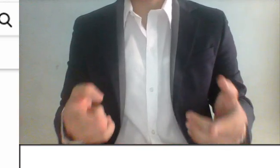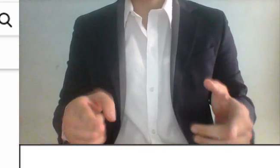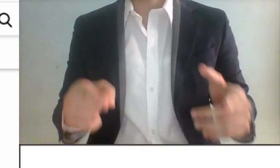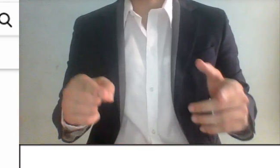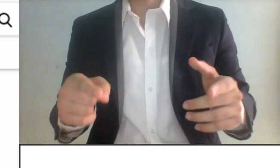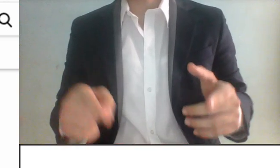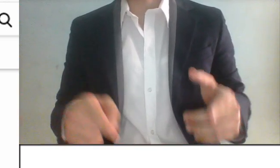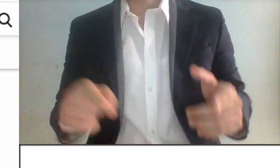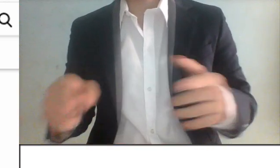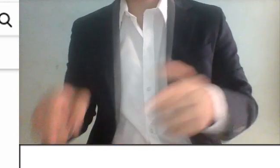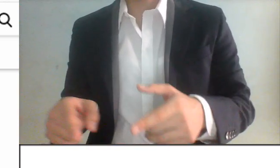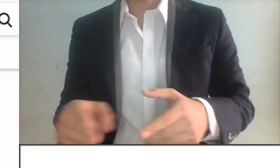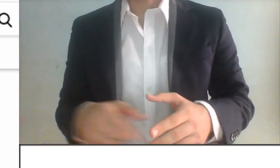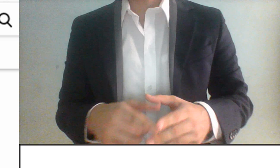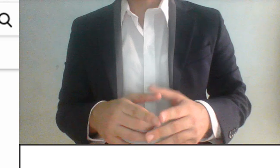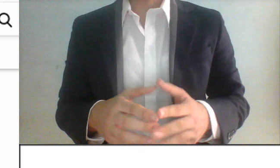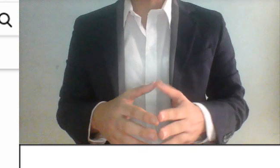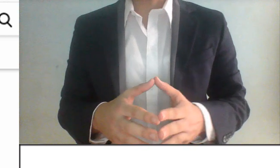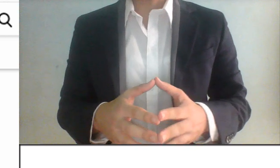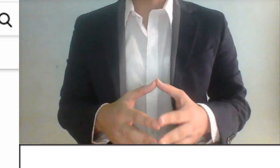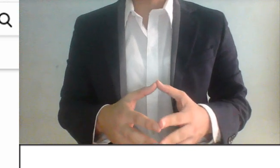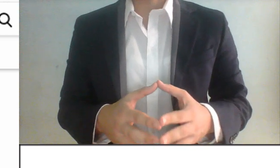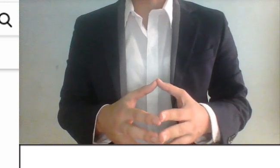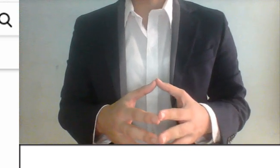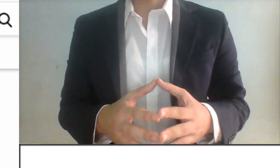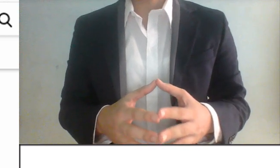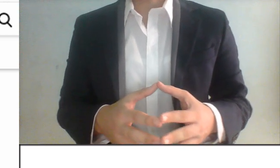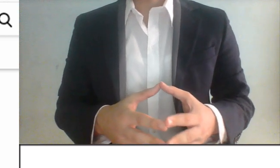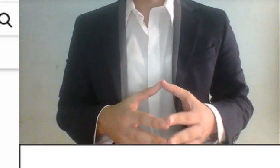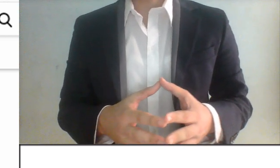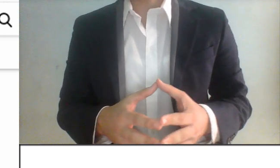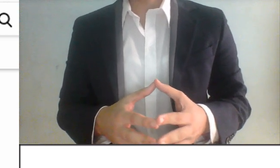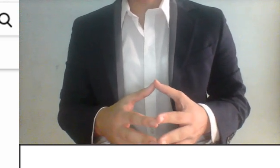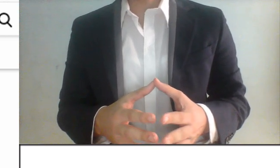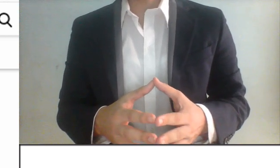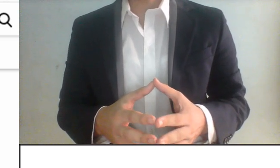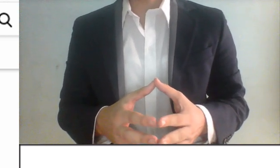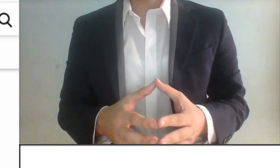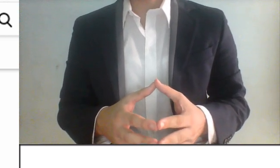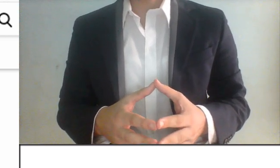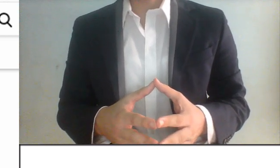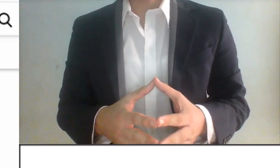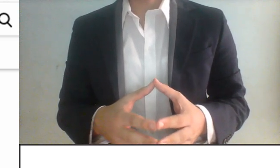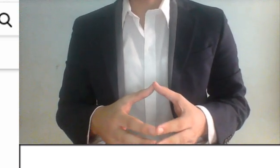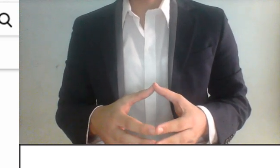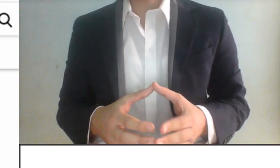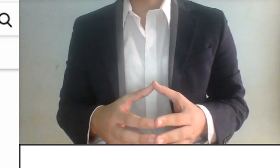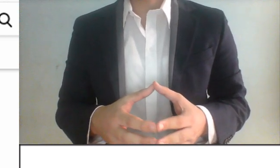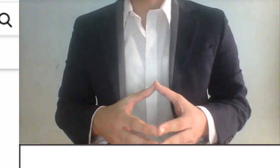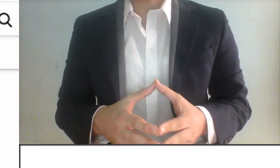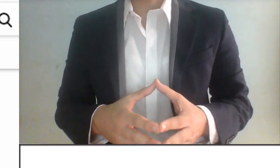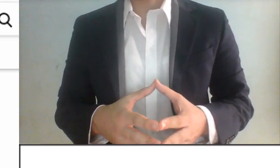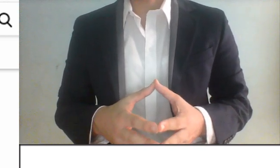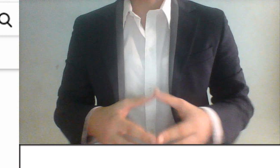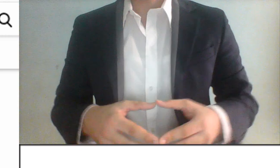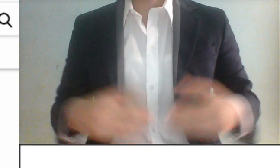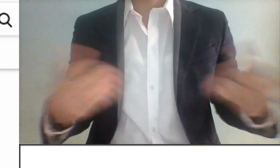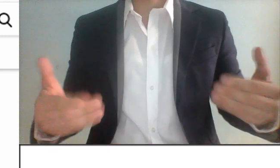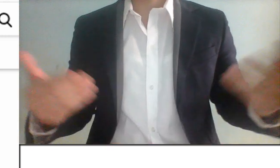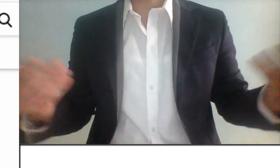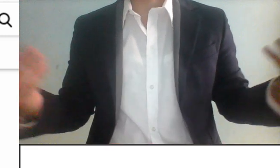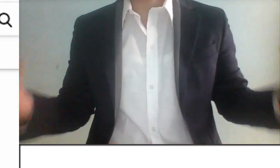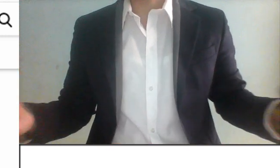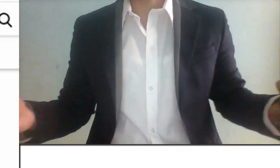persigue porque cometió un ilícito porque básicamente terminó quebrantando prácticamente varias áreas de nuestro país